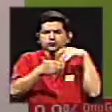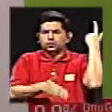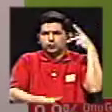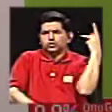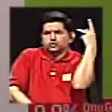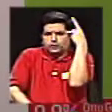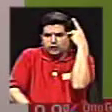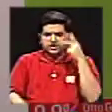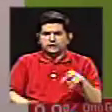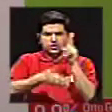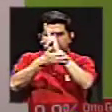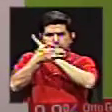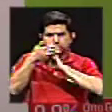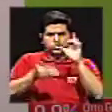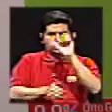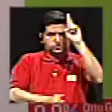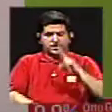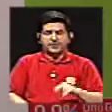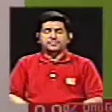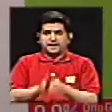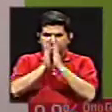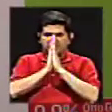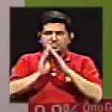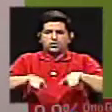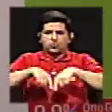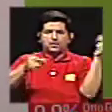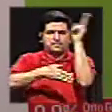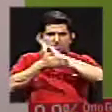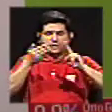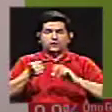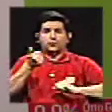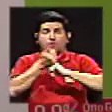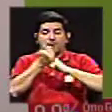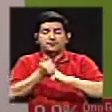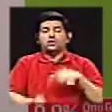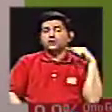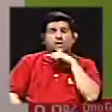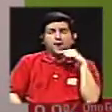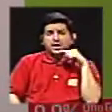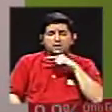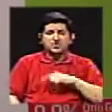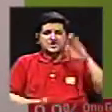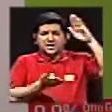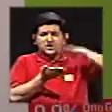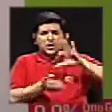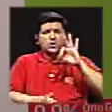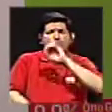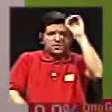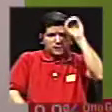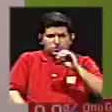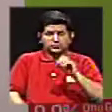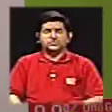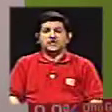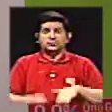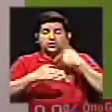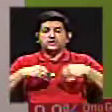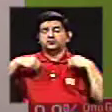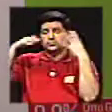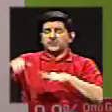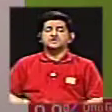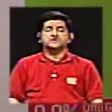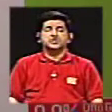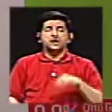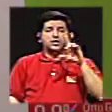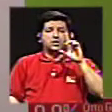Políticos de la Universidad de Costa Rica para el Semanario Universidad, el apoyo al Partido Unidad Social Cristiana cayó más de 9% tras la renuncia del doctor